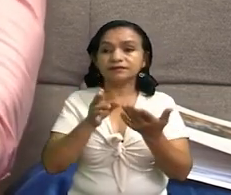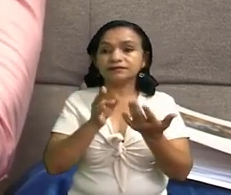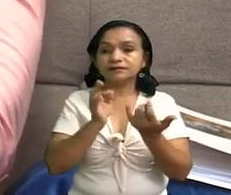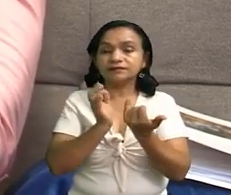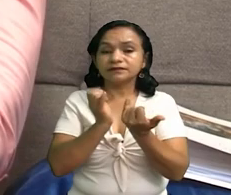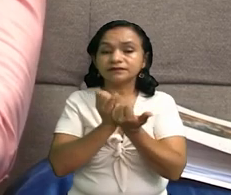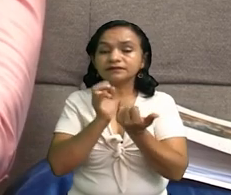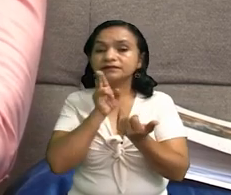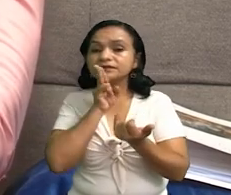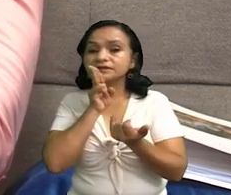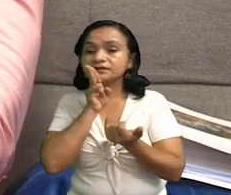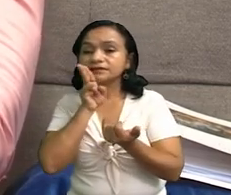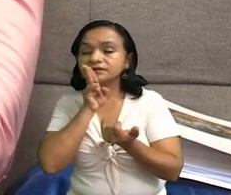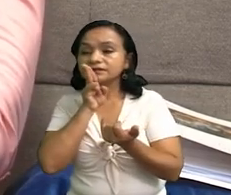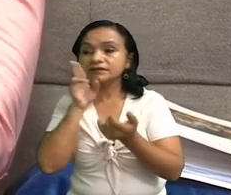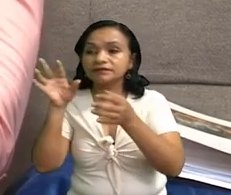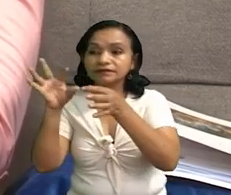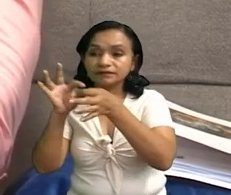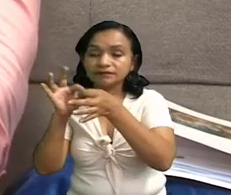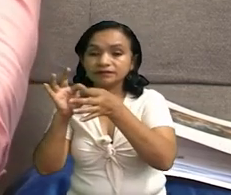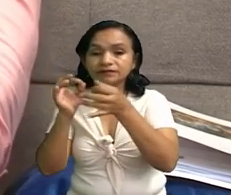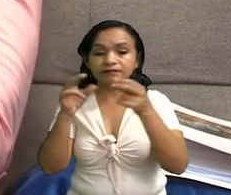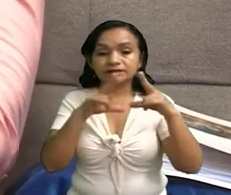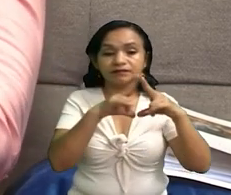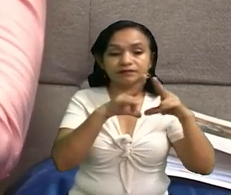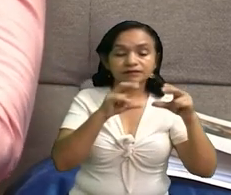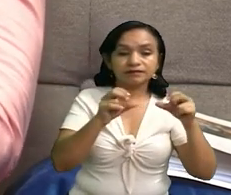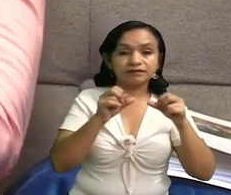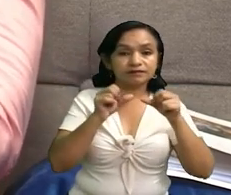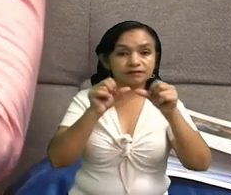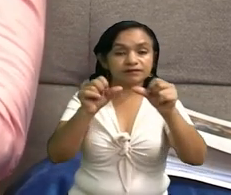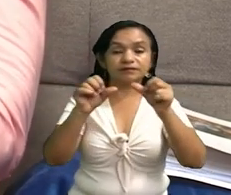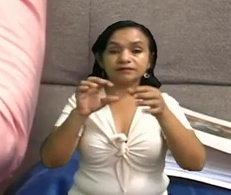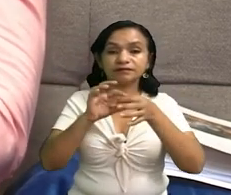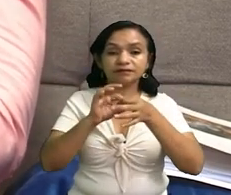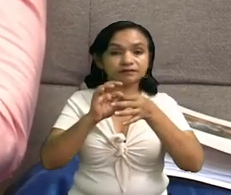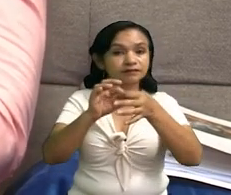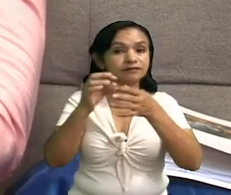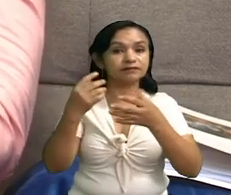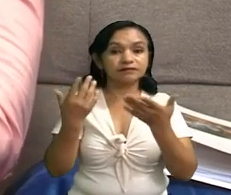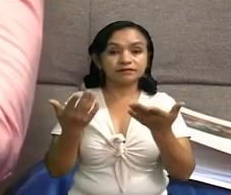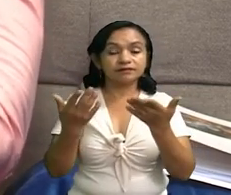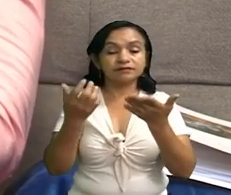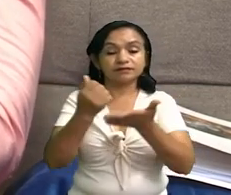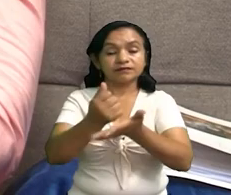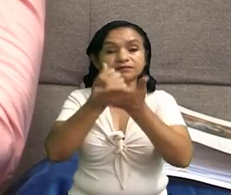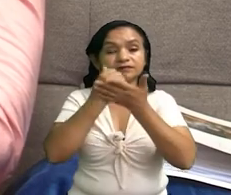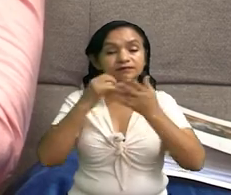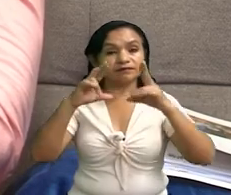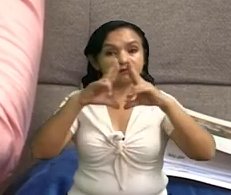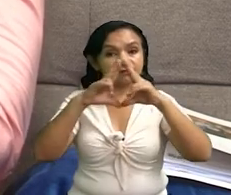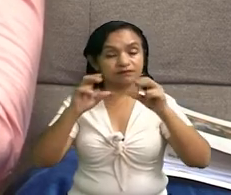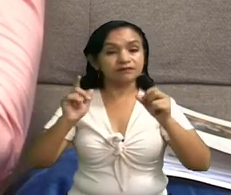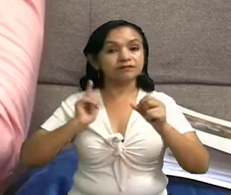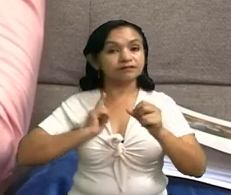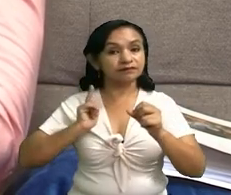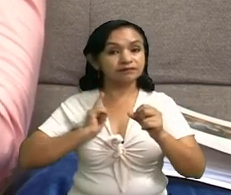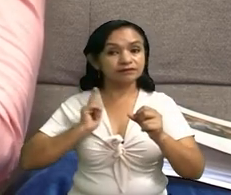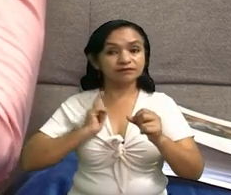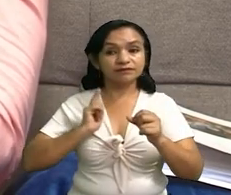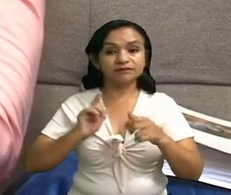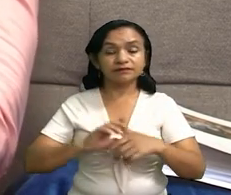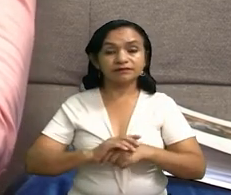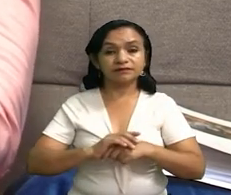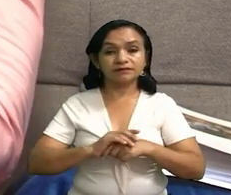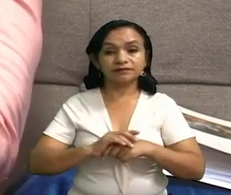la Autónoma de Honduras, que es la primera que ha apuntalado estos procesos, pero que nos va a permitir a nosotros posicionarnos